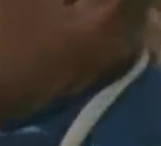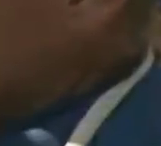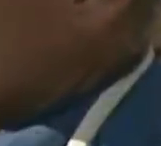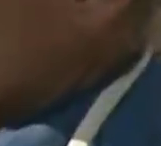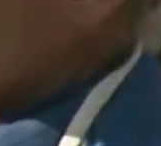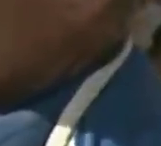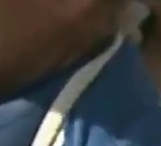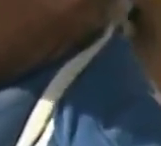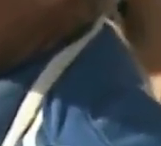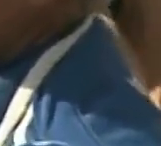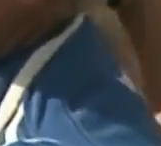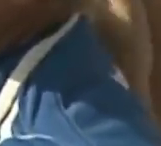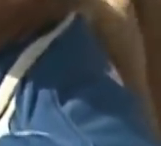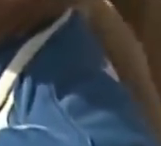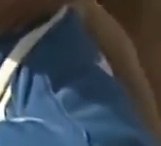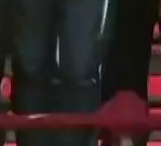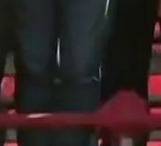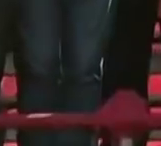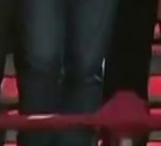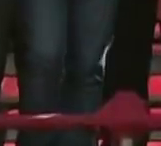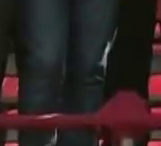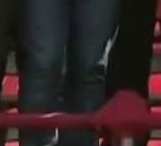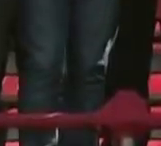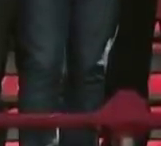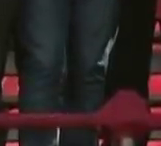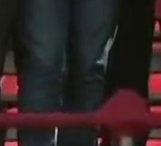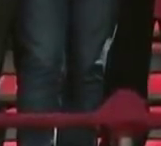Y ellos cuando no ganan gritan fraude.